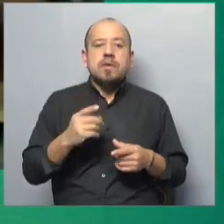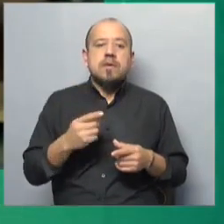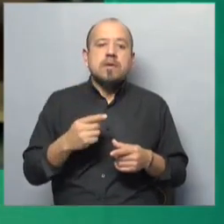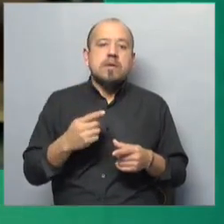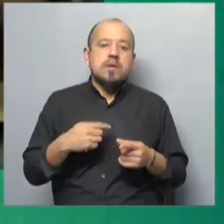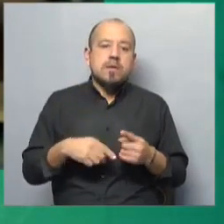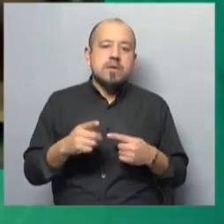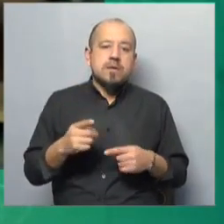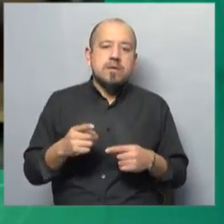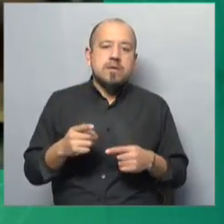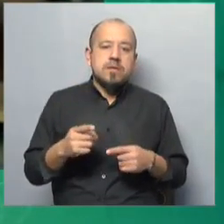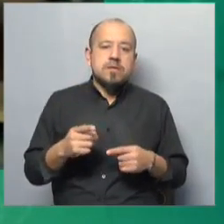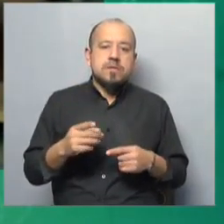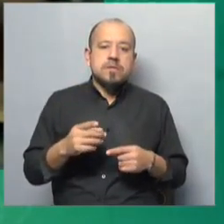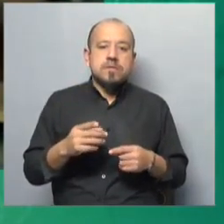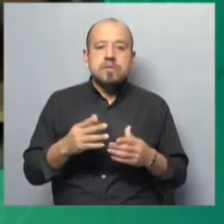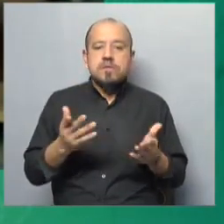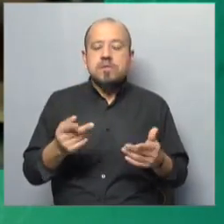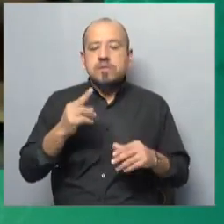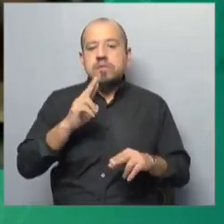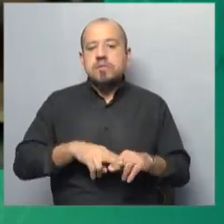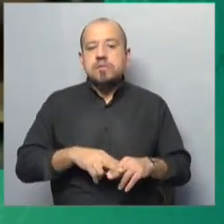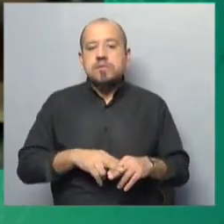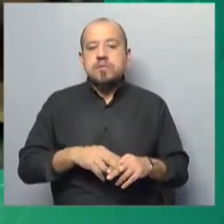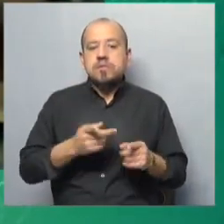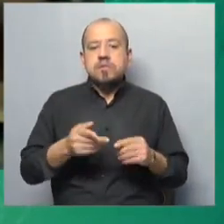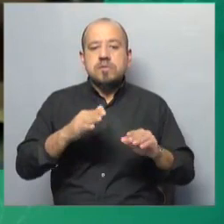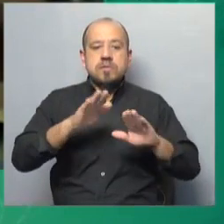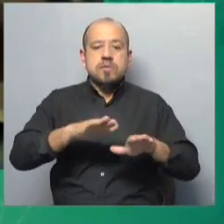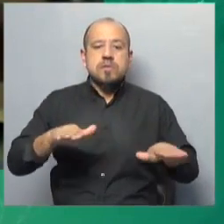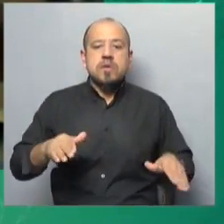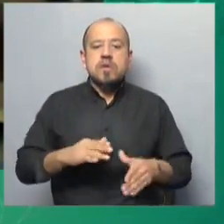que tiene que ver con la muerte, con el asesinato de las criaturas.